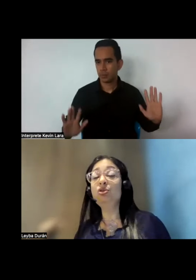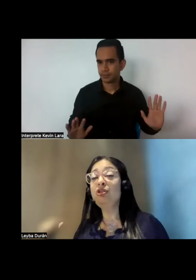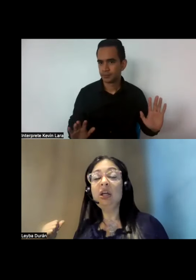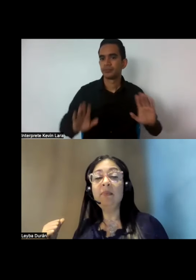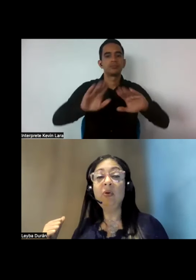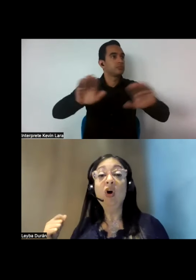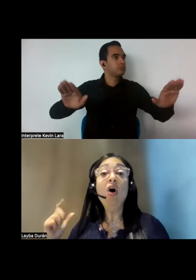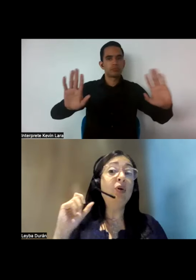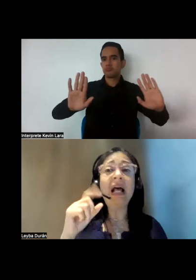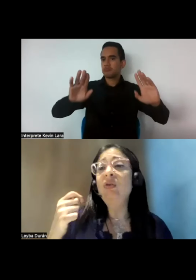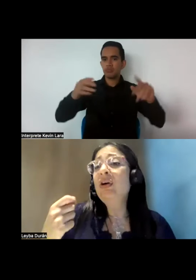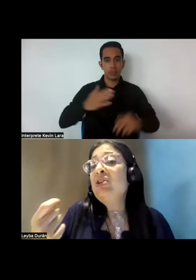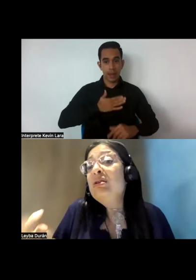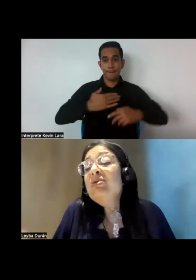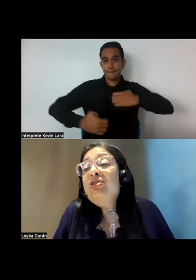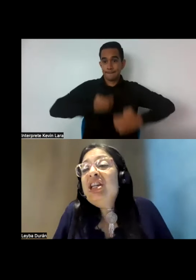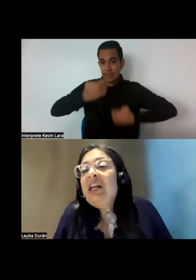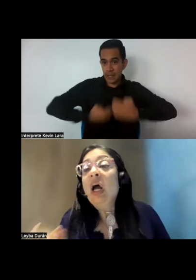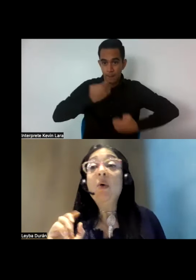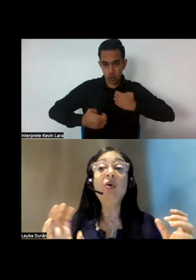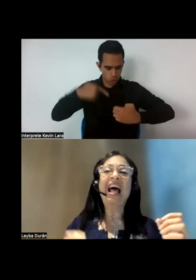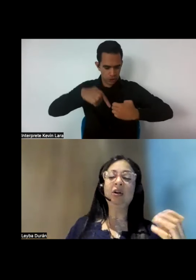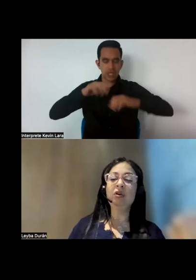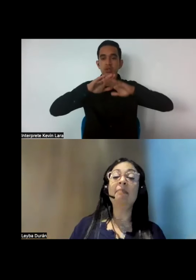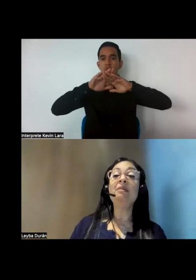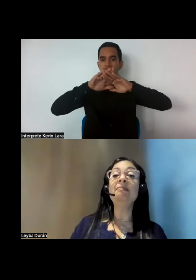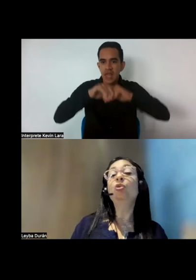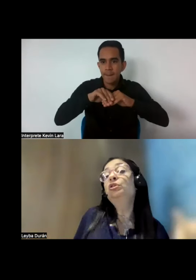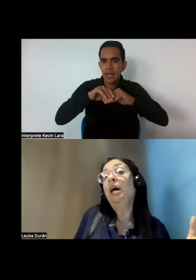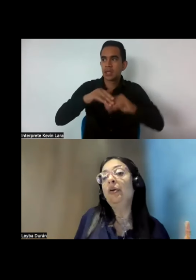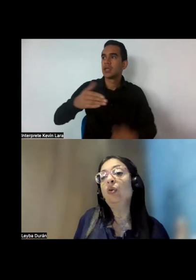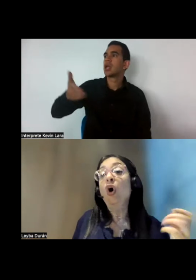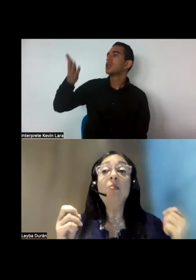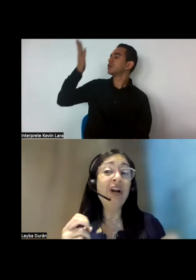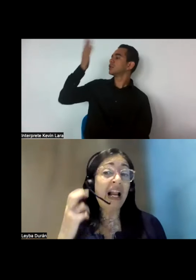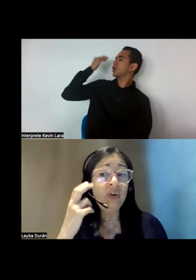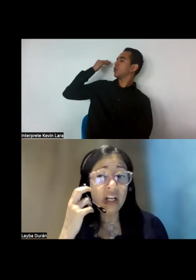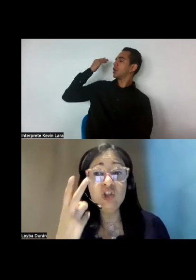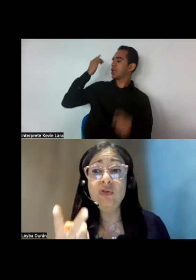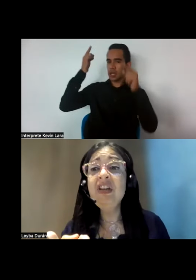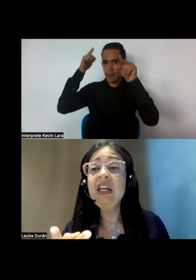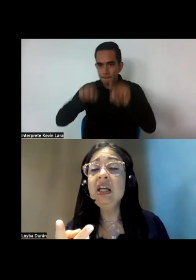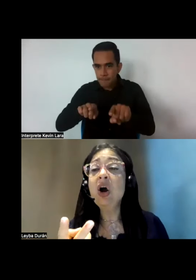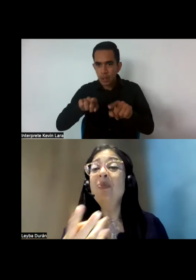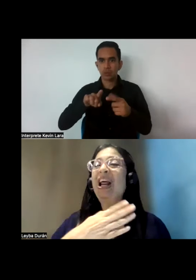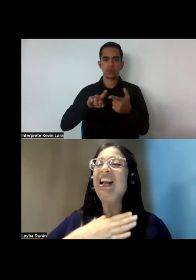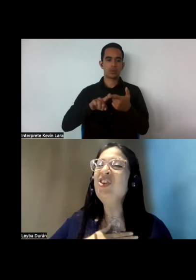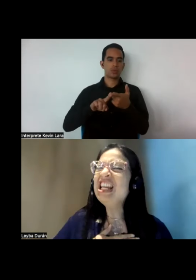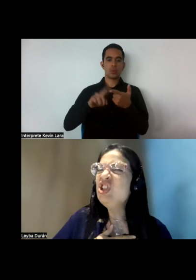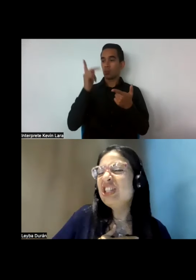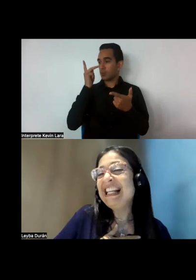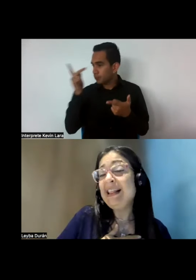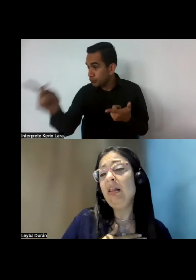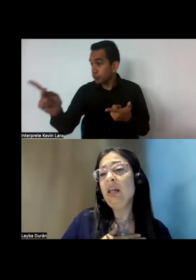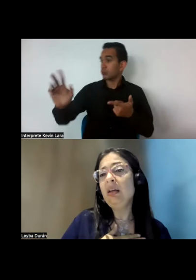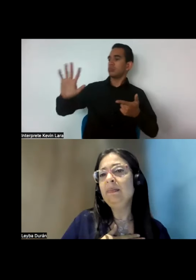hace mucho tiempo, por algo que yo escuché, por algo que a mí me contaron, por algo que yo vi, por algo que